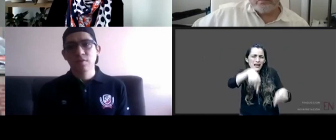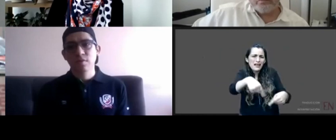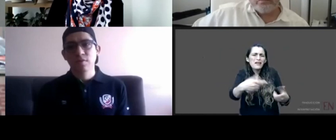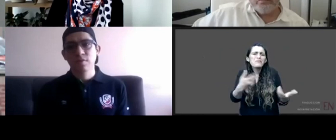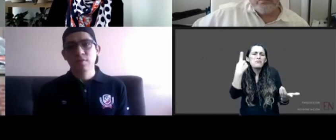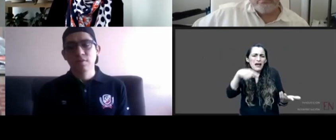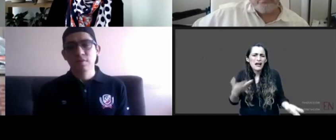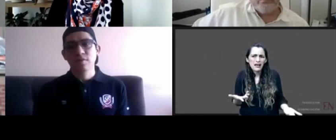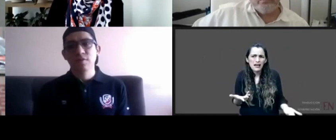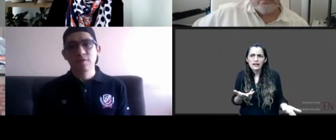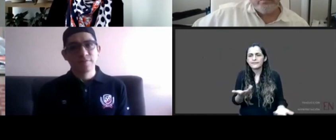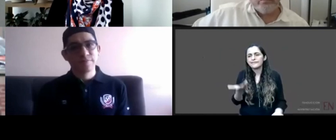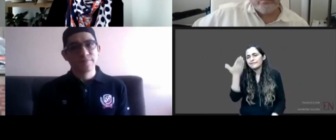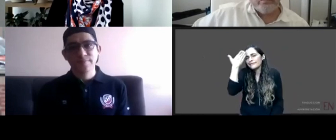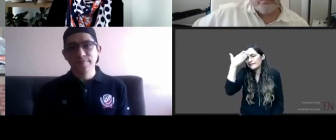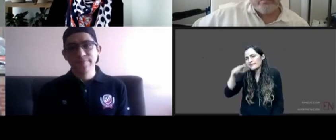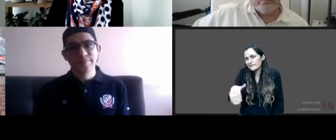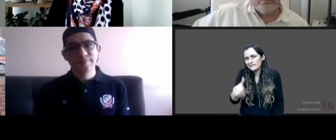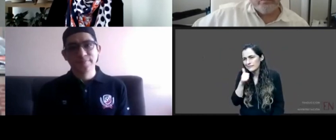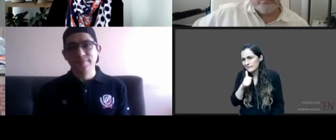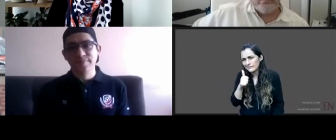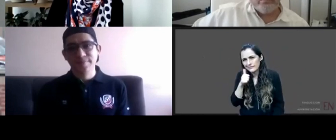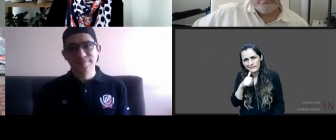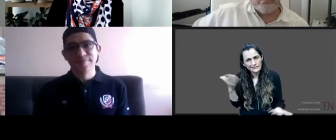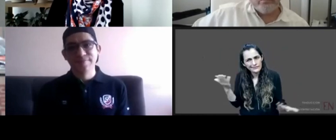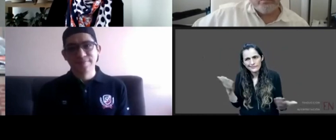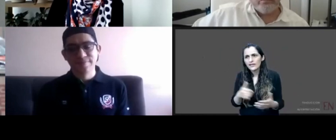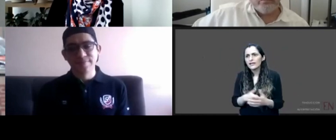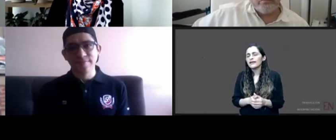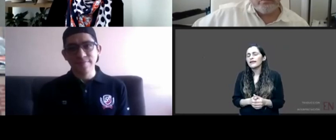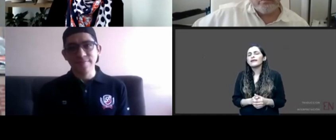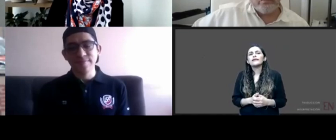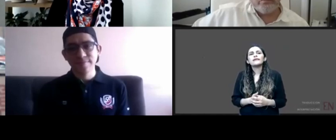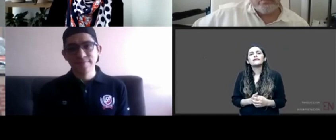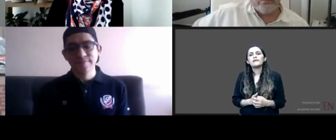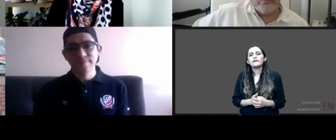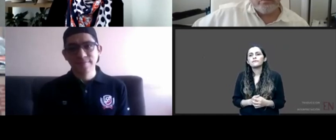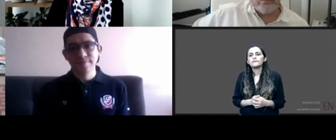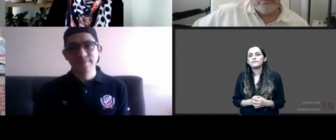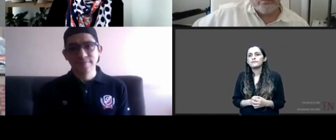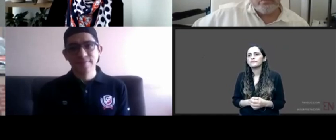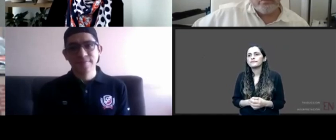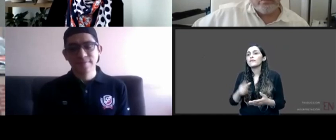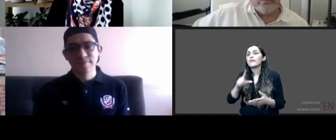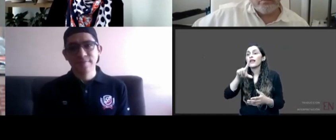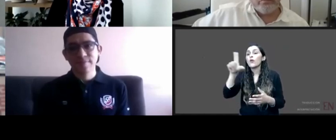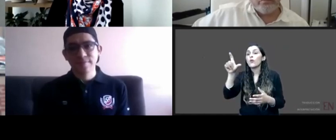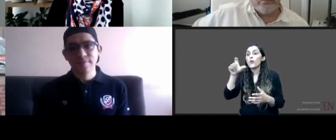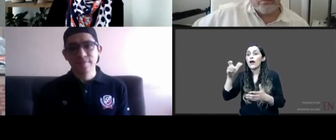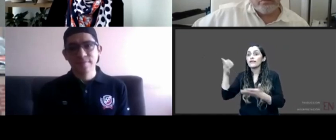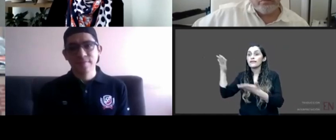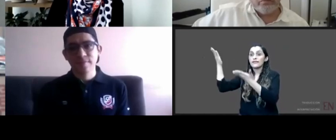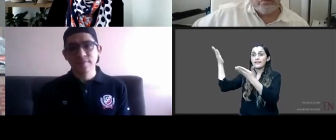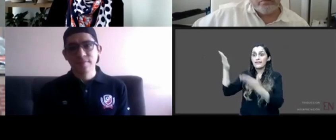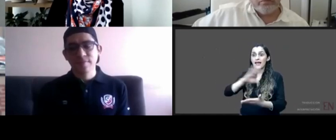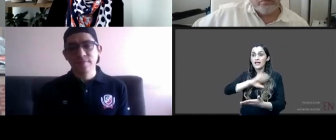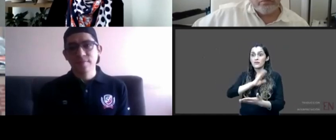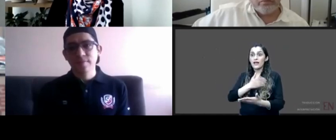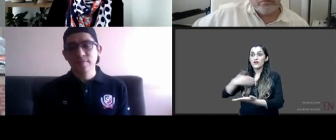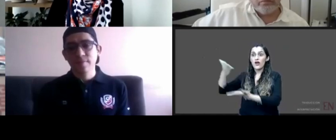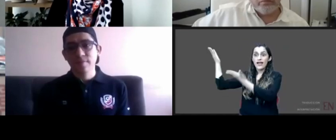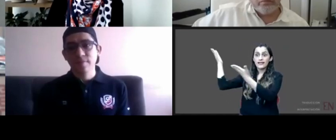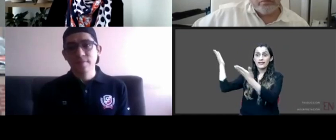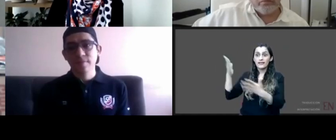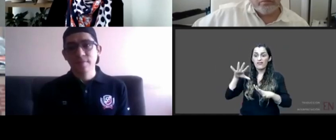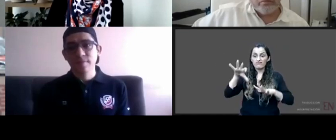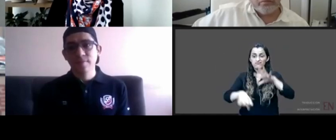como siempre, ¿no? Después de la colonia, nos excluye la sociedad porque nuestra lengua no